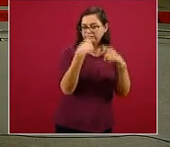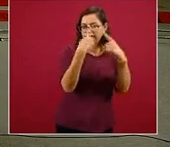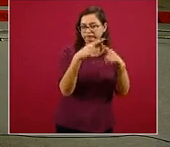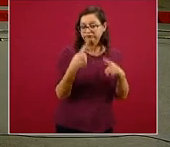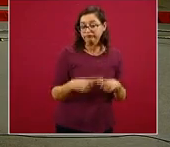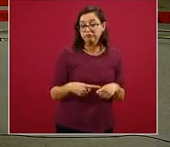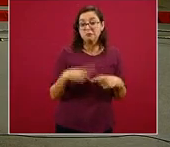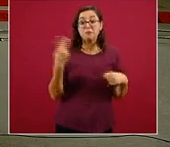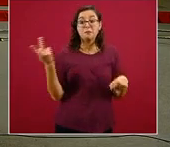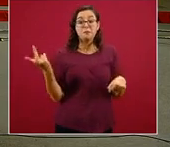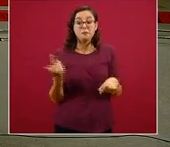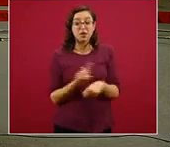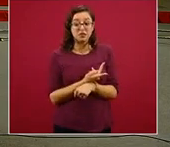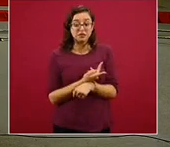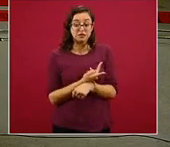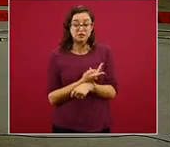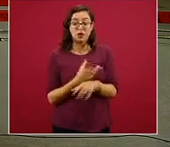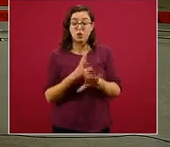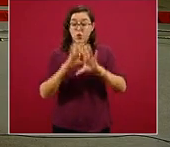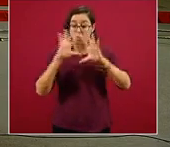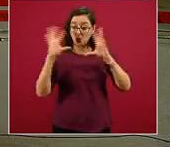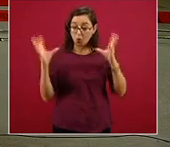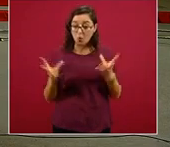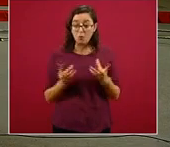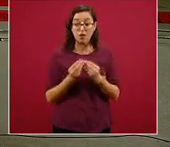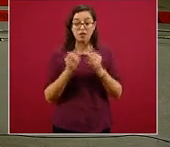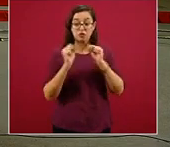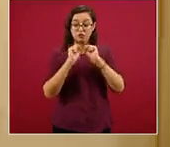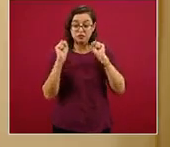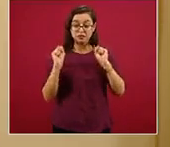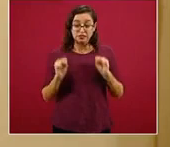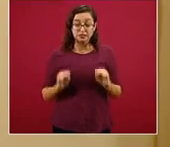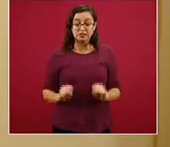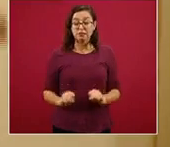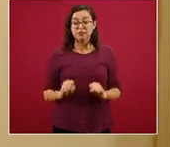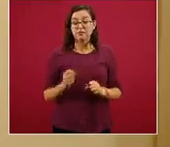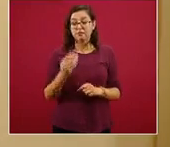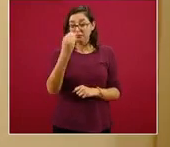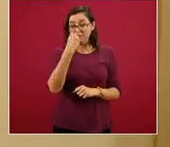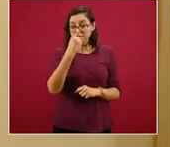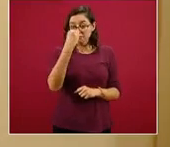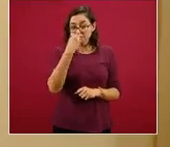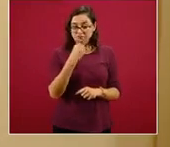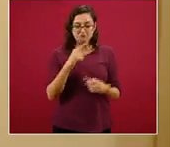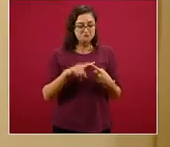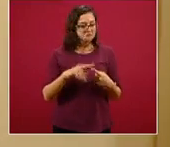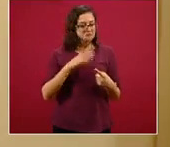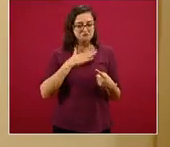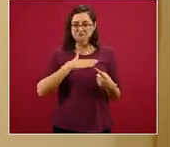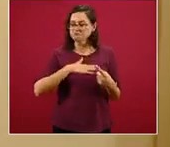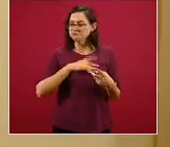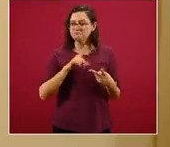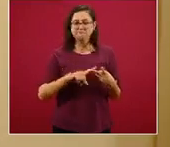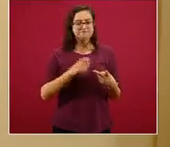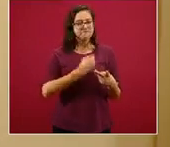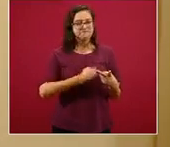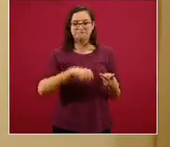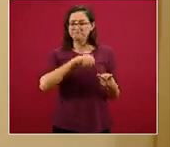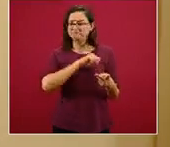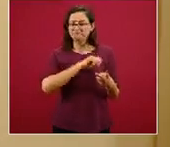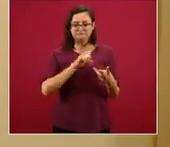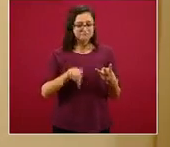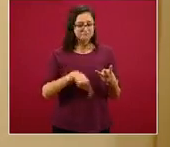se estableció un sistema complejo, estructurado, agroalimentario injusto, no saludable y